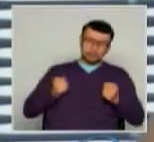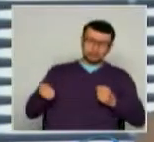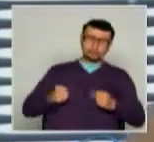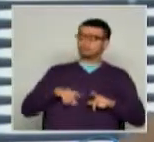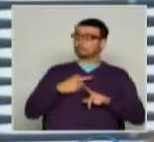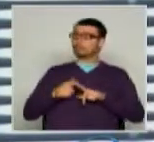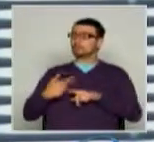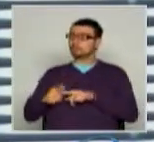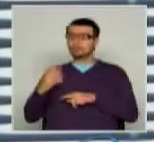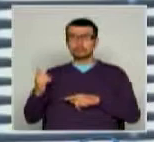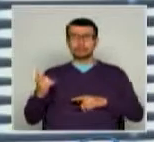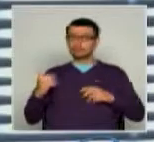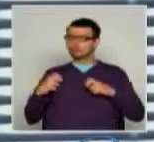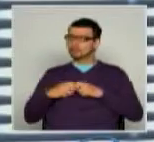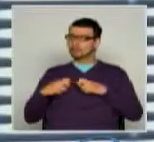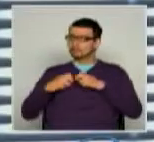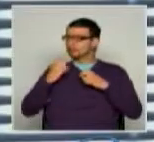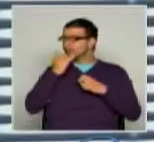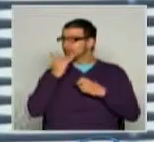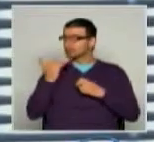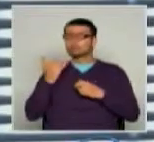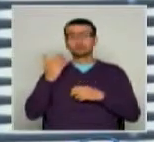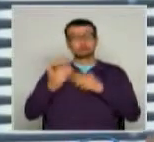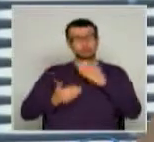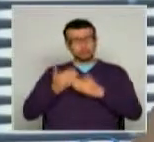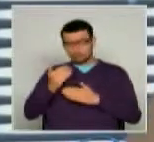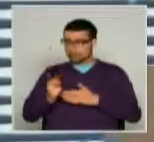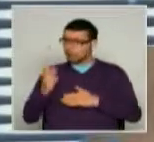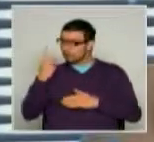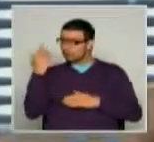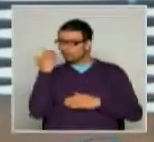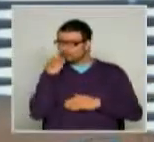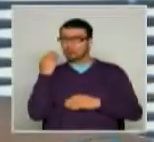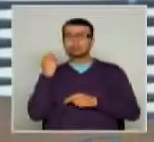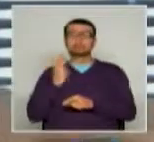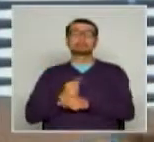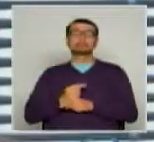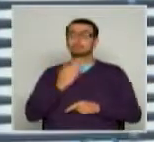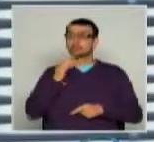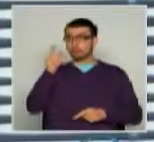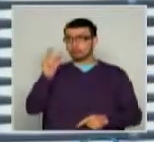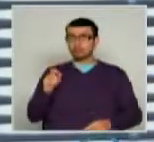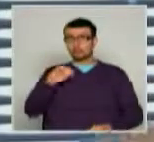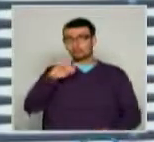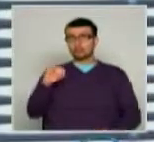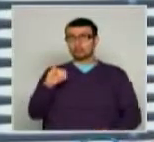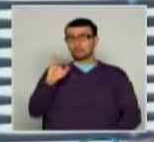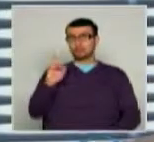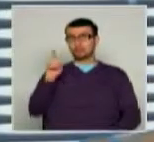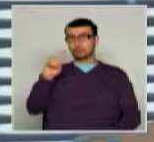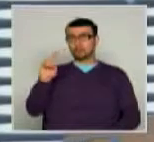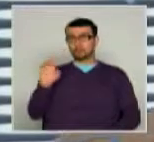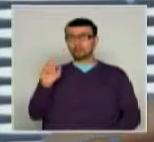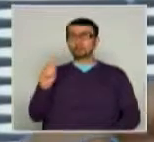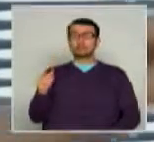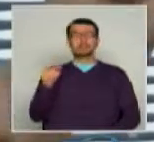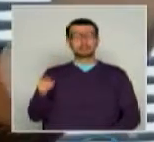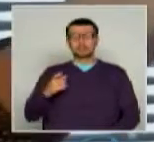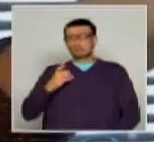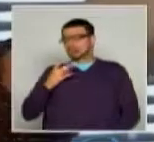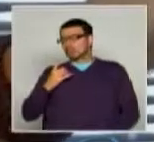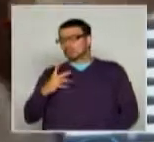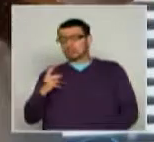nivel energético, que poco a poco nos van a afectar algún órgano. En el caso de José, obviamente estamos tratando ese dolorcito